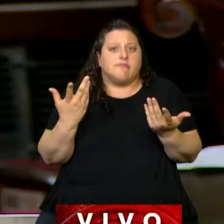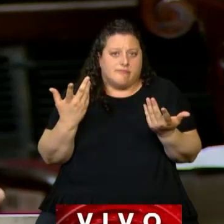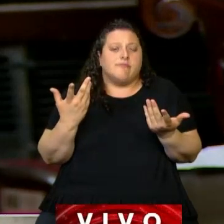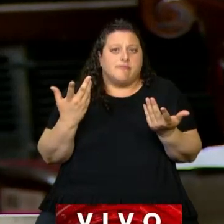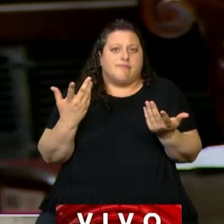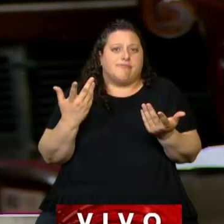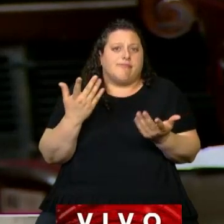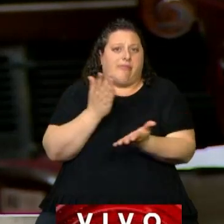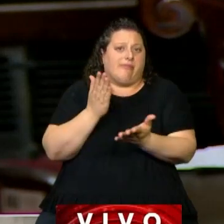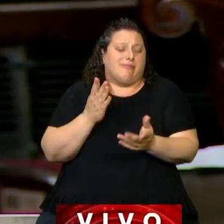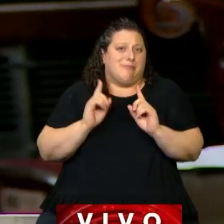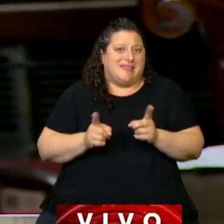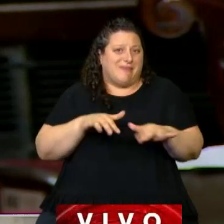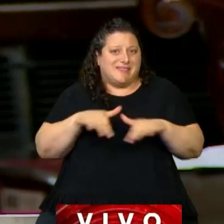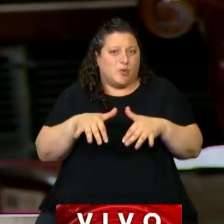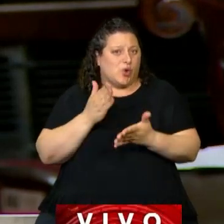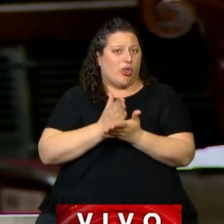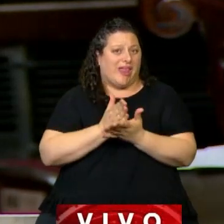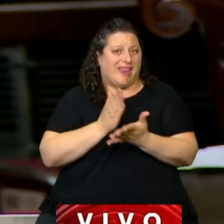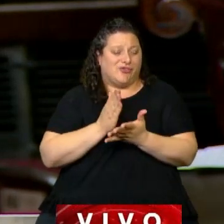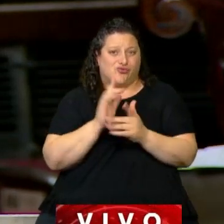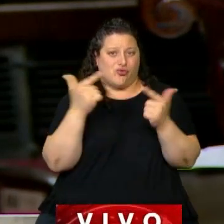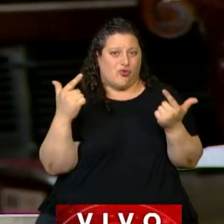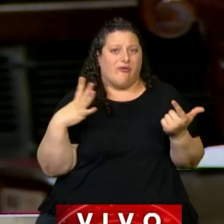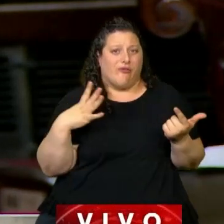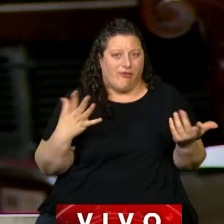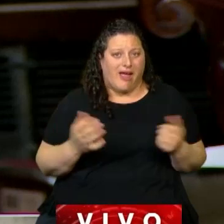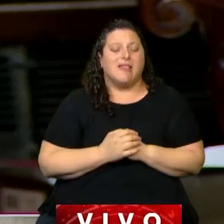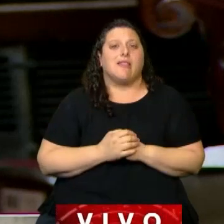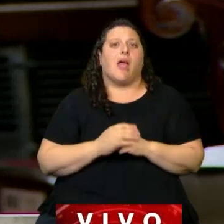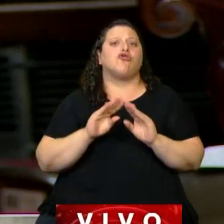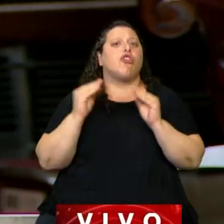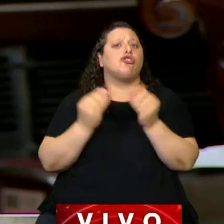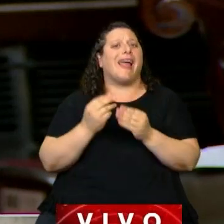esta falta de derechos, son